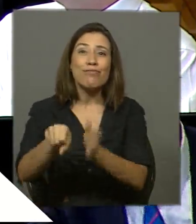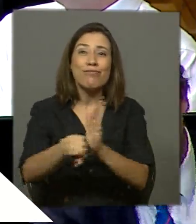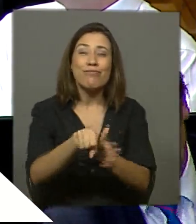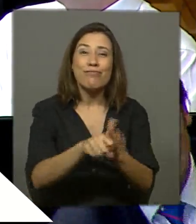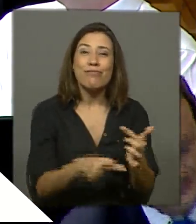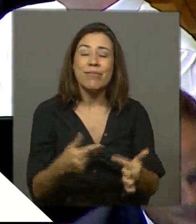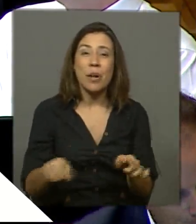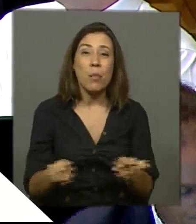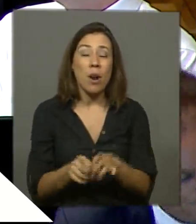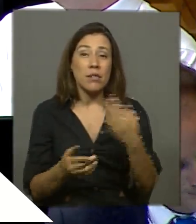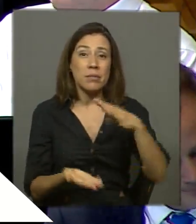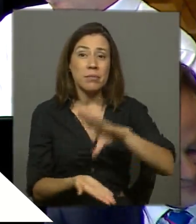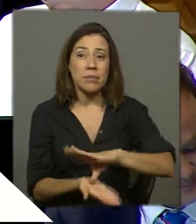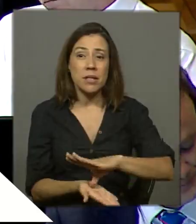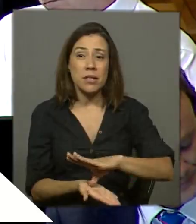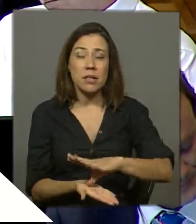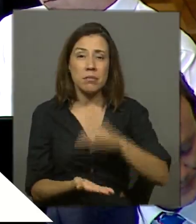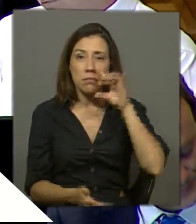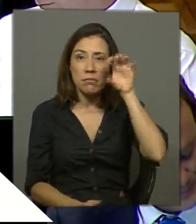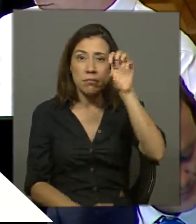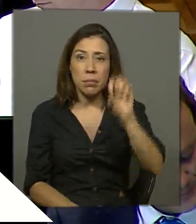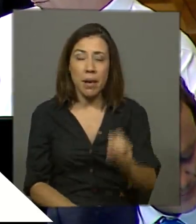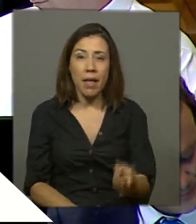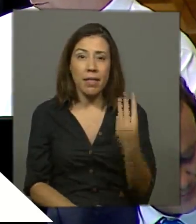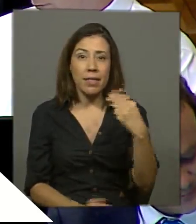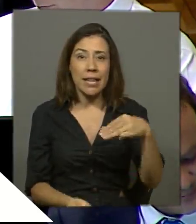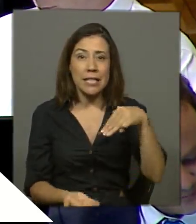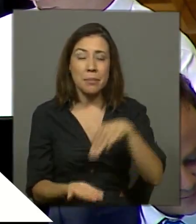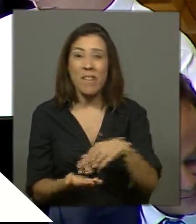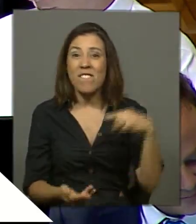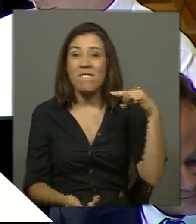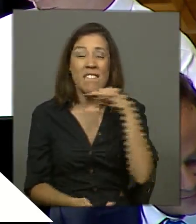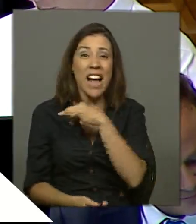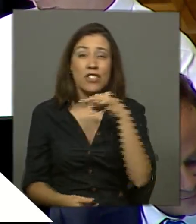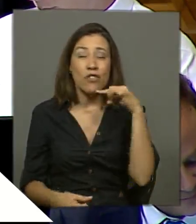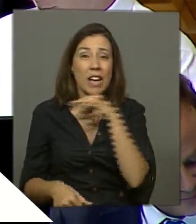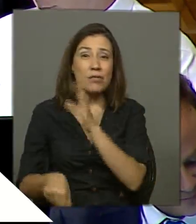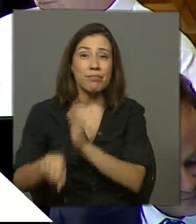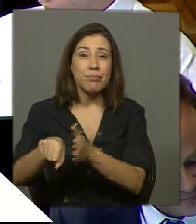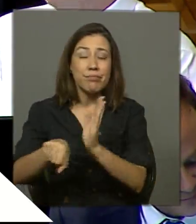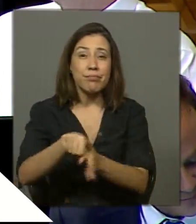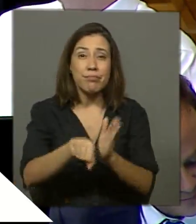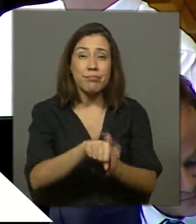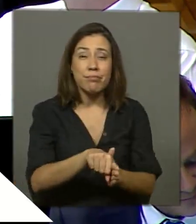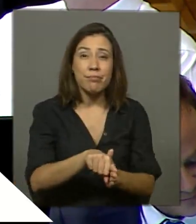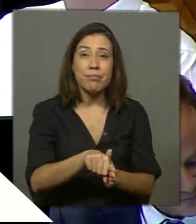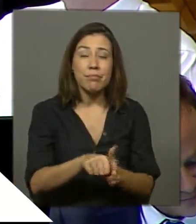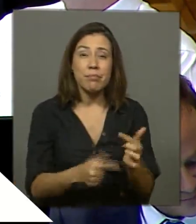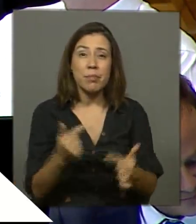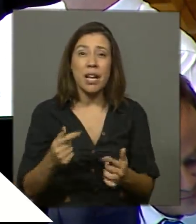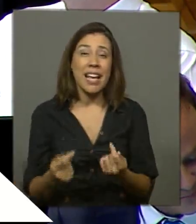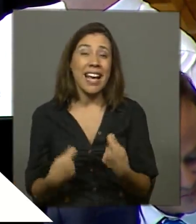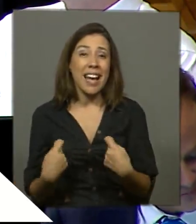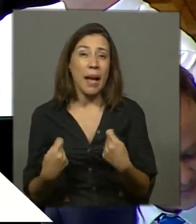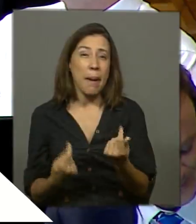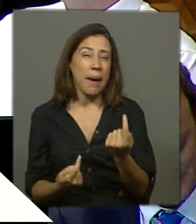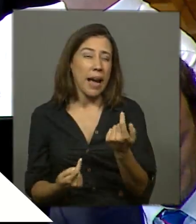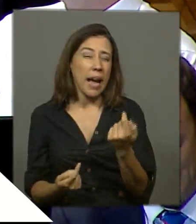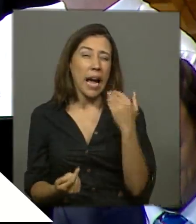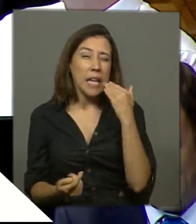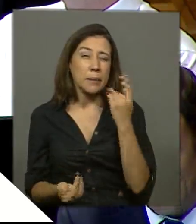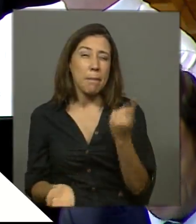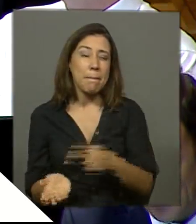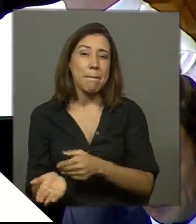ya nos ocurrió como país que se detectaron 3000 falsos exonerados que le cuestan al país cerca de 1000